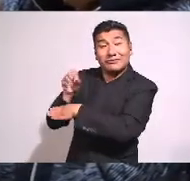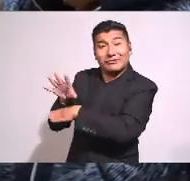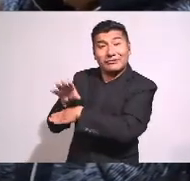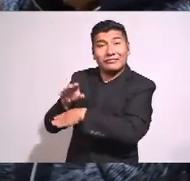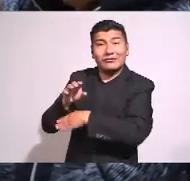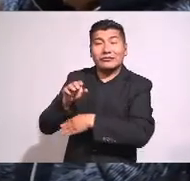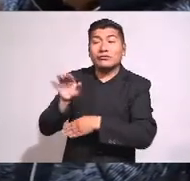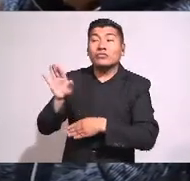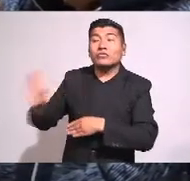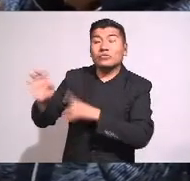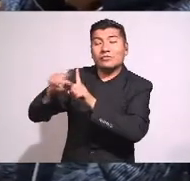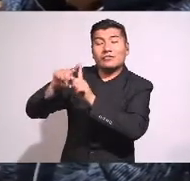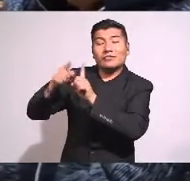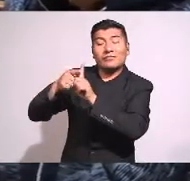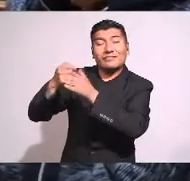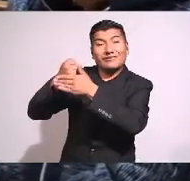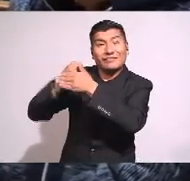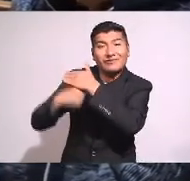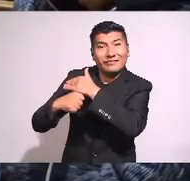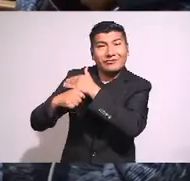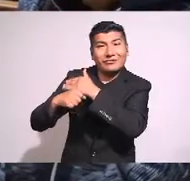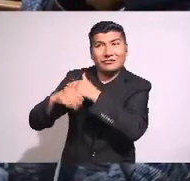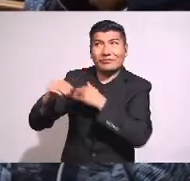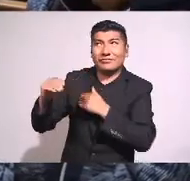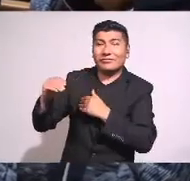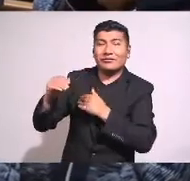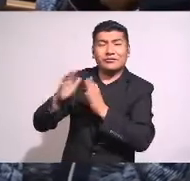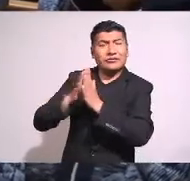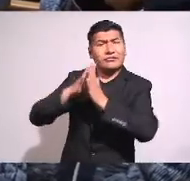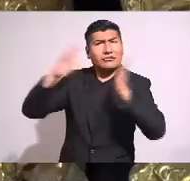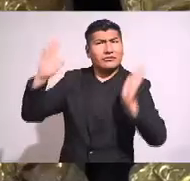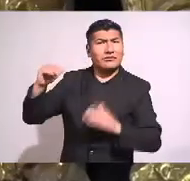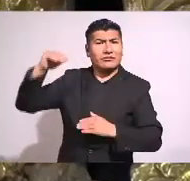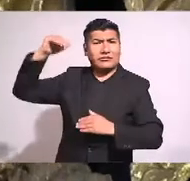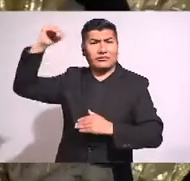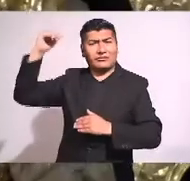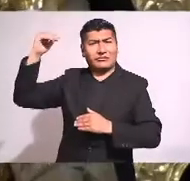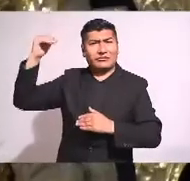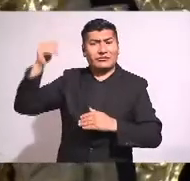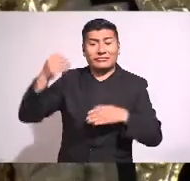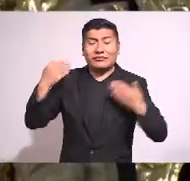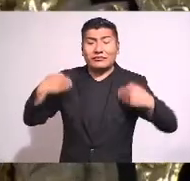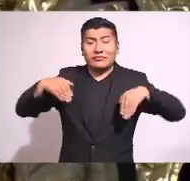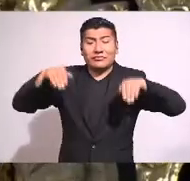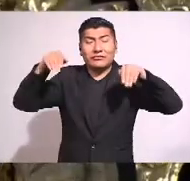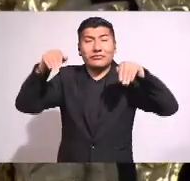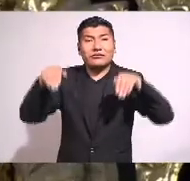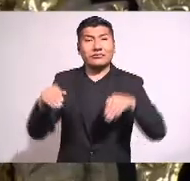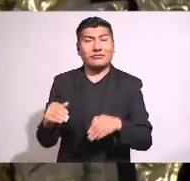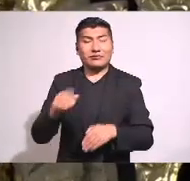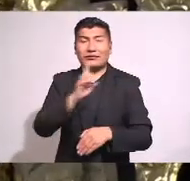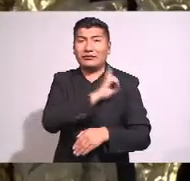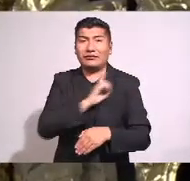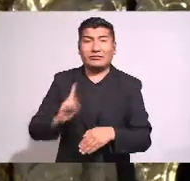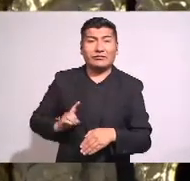el hijo que va a nacer será grande, que ocupará el trono de David su padre,